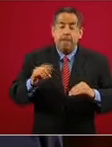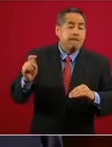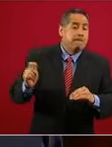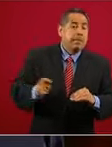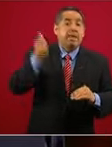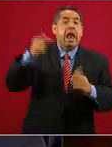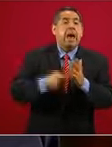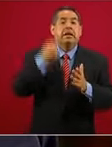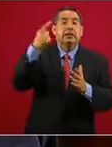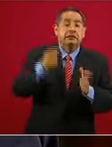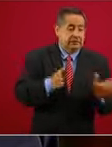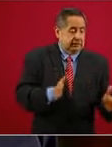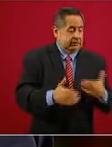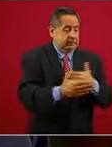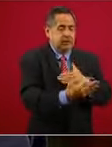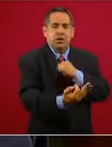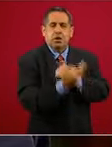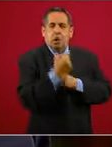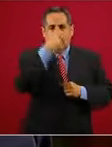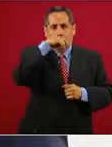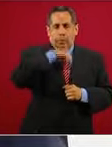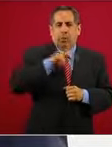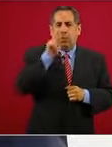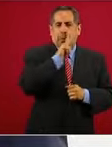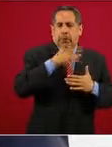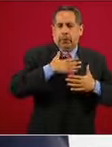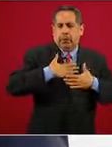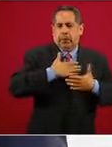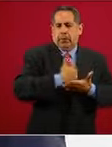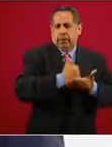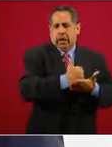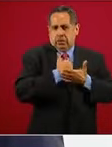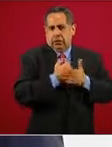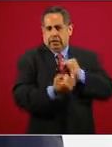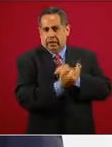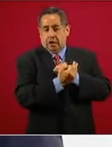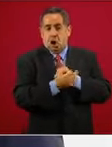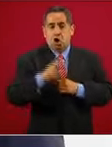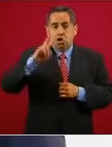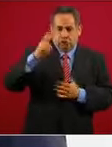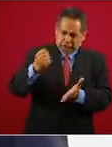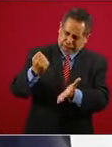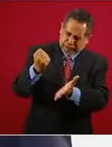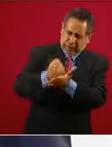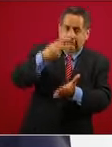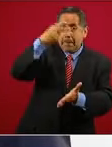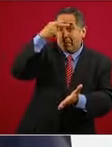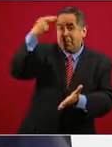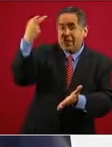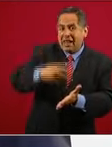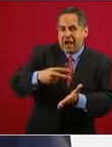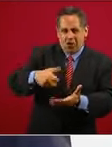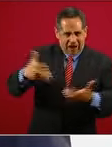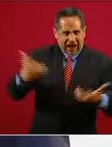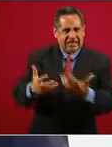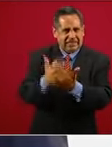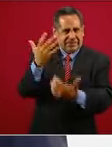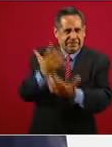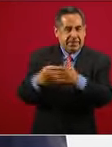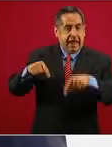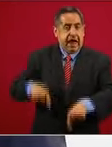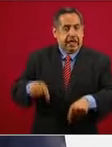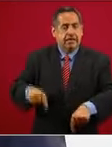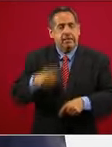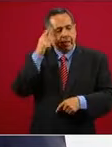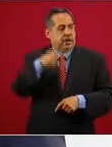ventiladores 100% mexicanos para salvar vidas en riesgo por